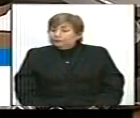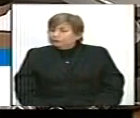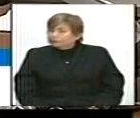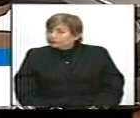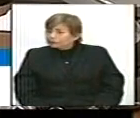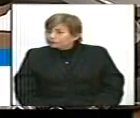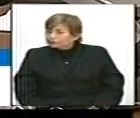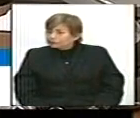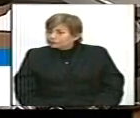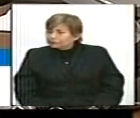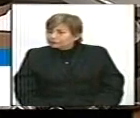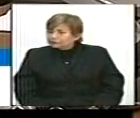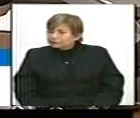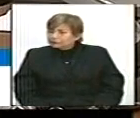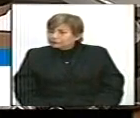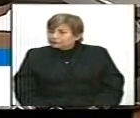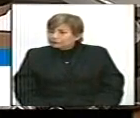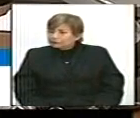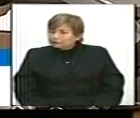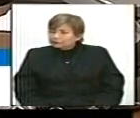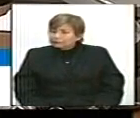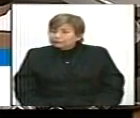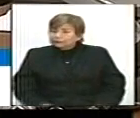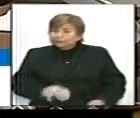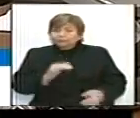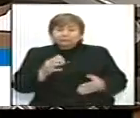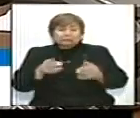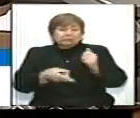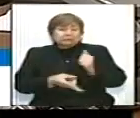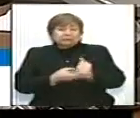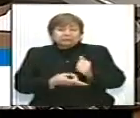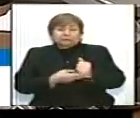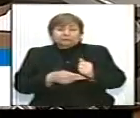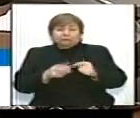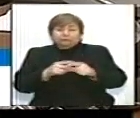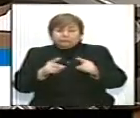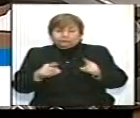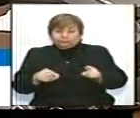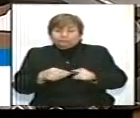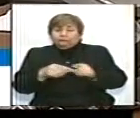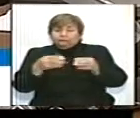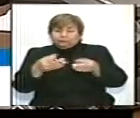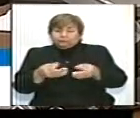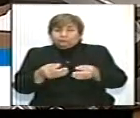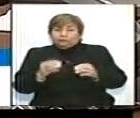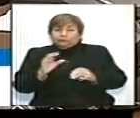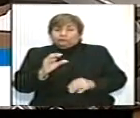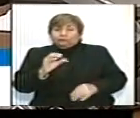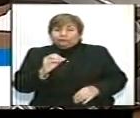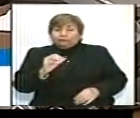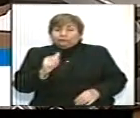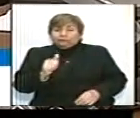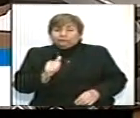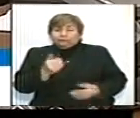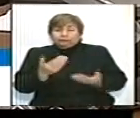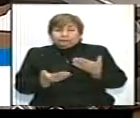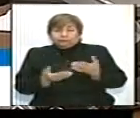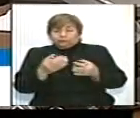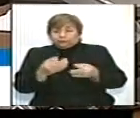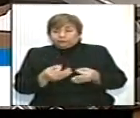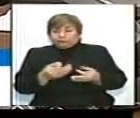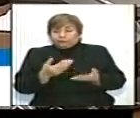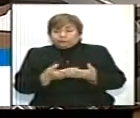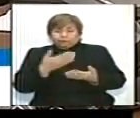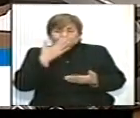a mediano y corto plazo, y garantizar terrenos adicionales cercanos al COAR para que justamente el sistema